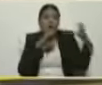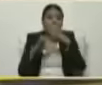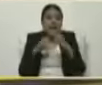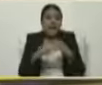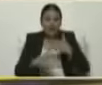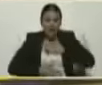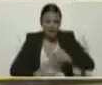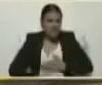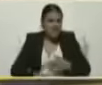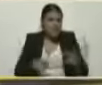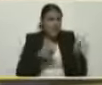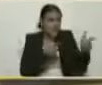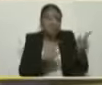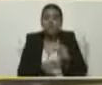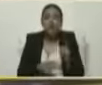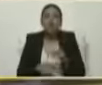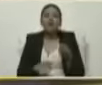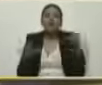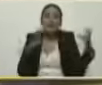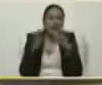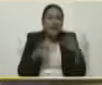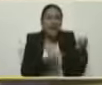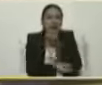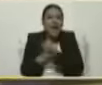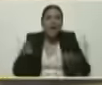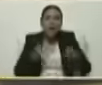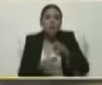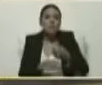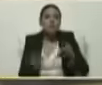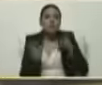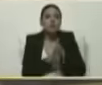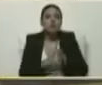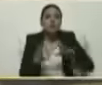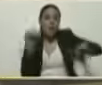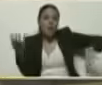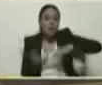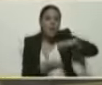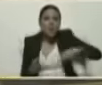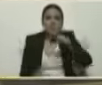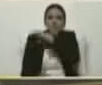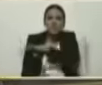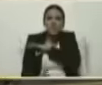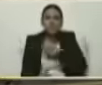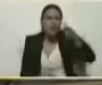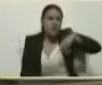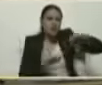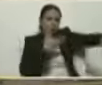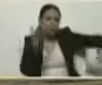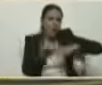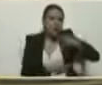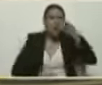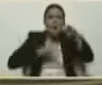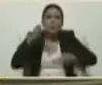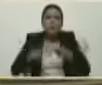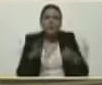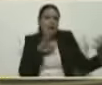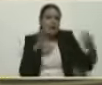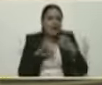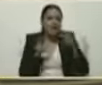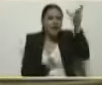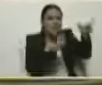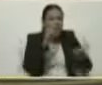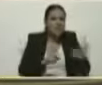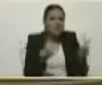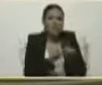Es una guerra económica para que hubiera un colapso social, una anarquía política, una guerra civil